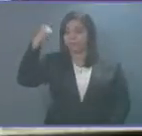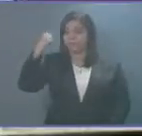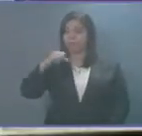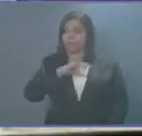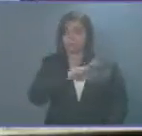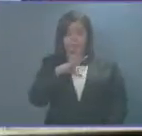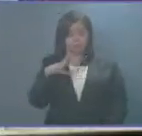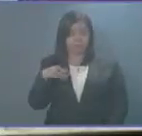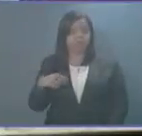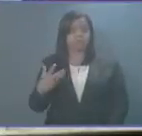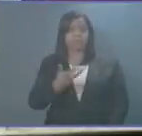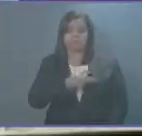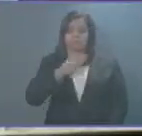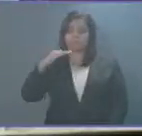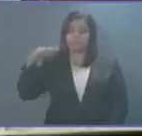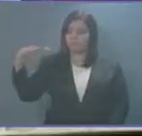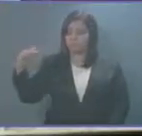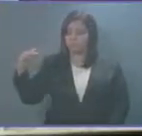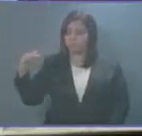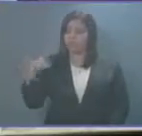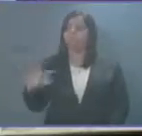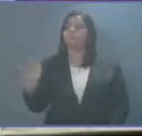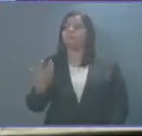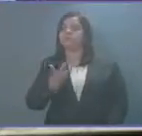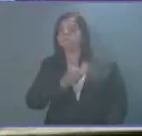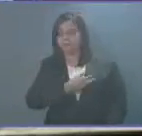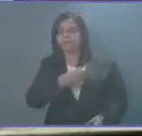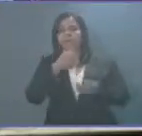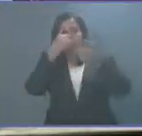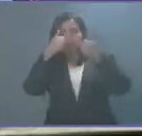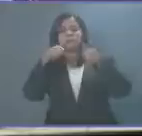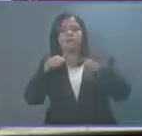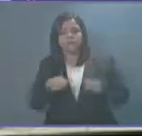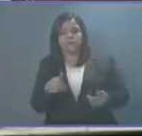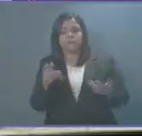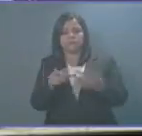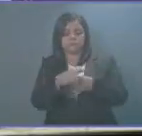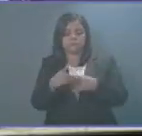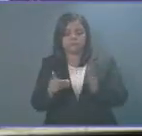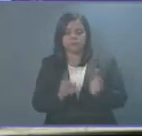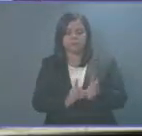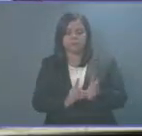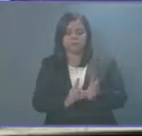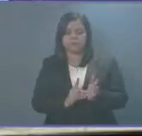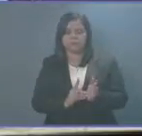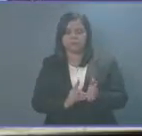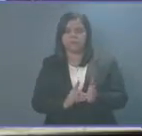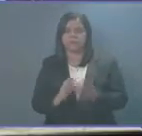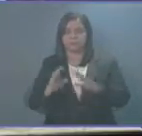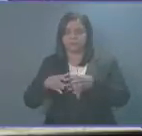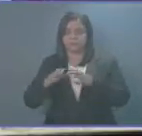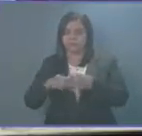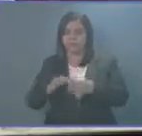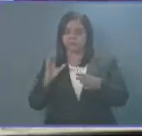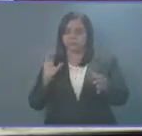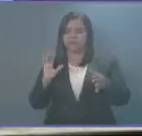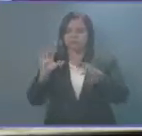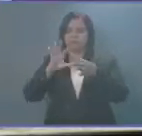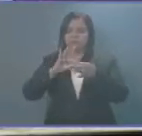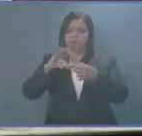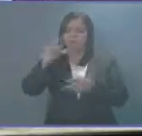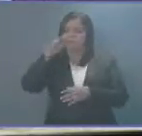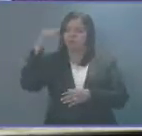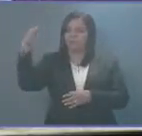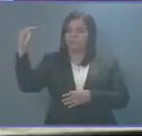familia salvadoreña, hemos coincidido con los colegas, diputadas y diputados de la Comisión de Relaciones